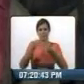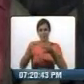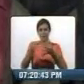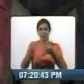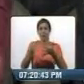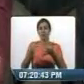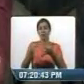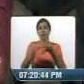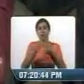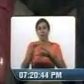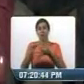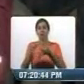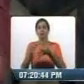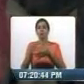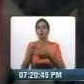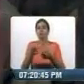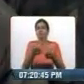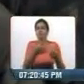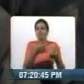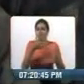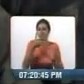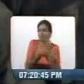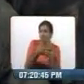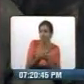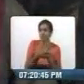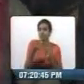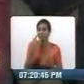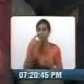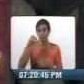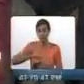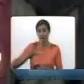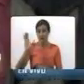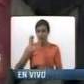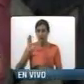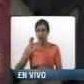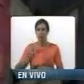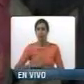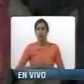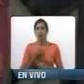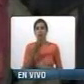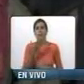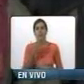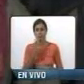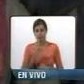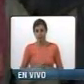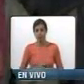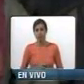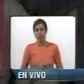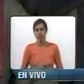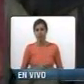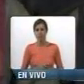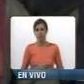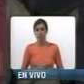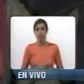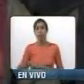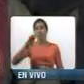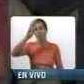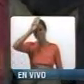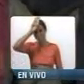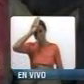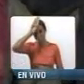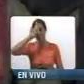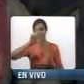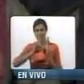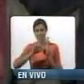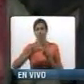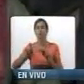Barriento, sobre algunos hechos que se han presentado en Caracas, como el caso de Montalbán,